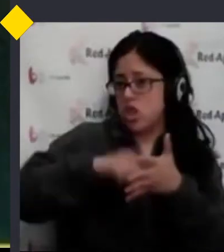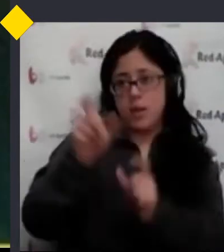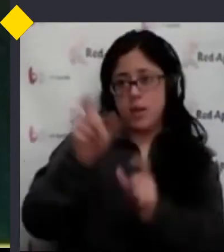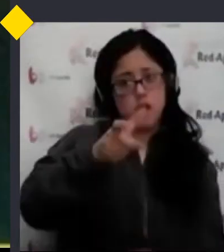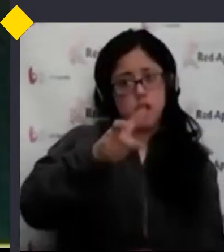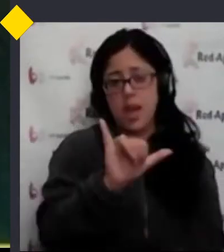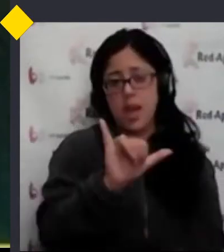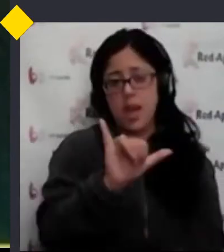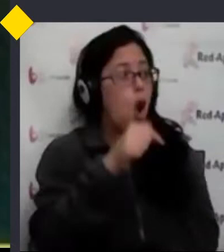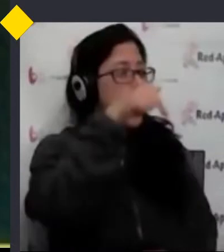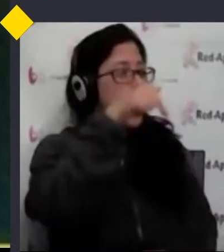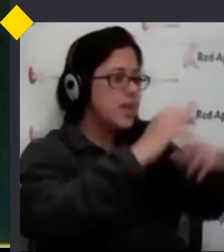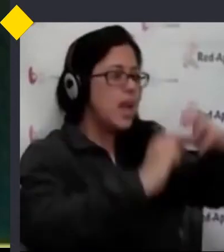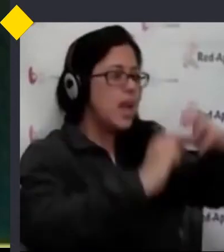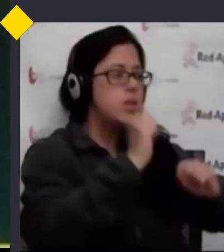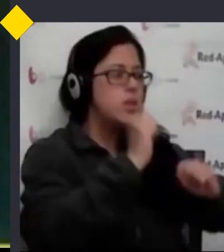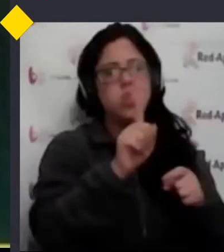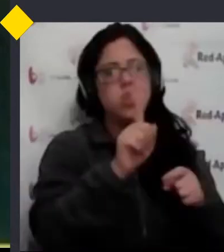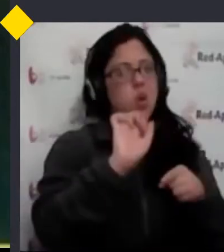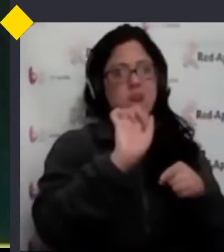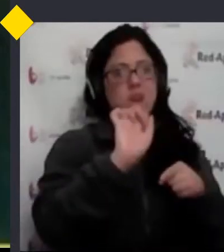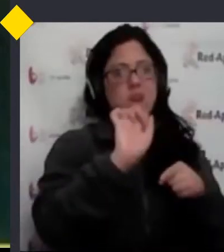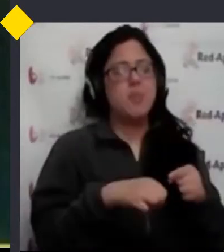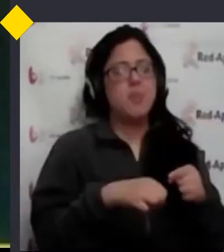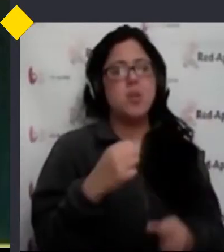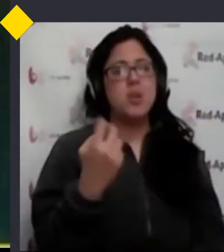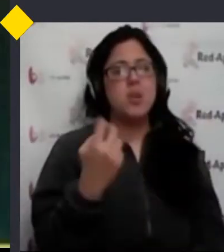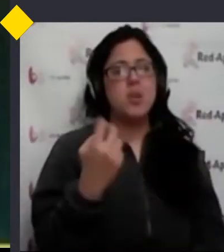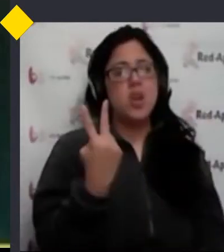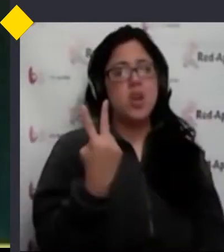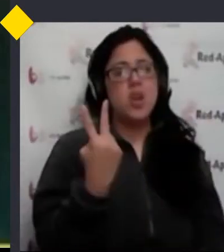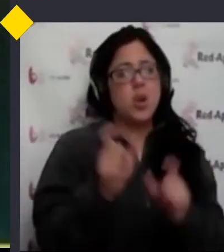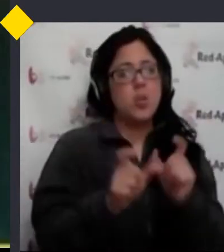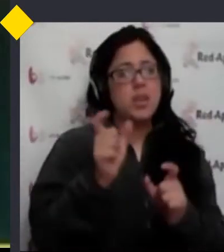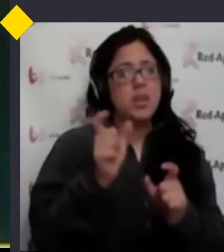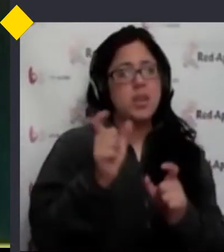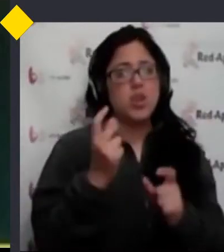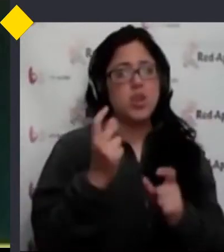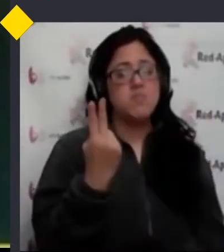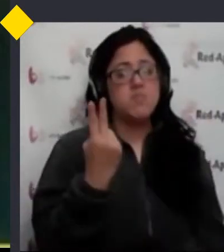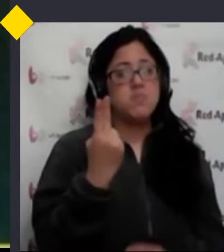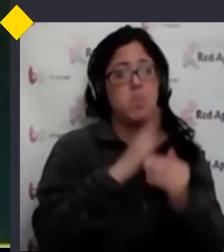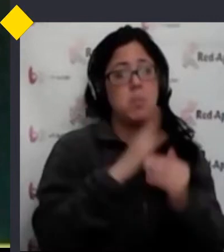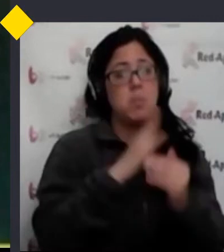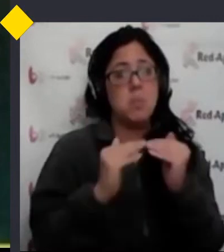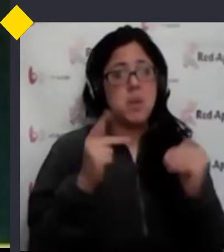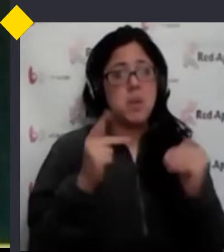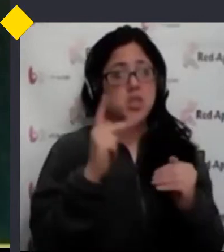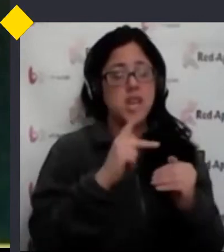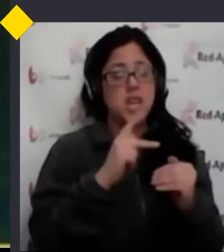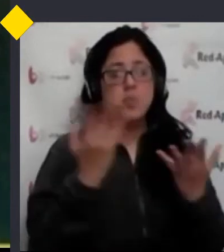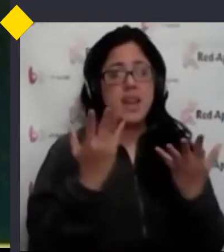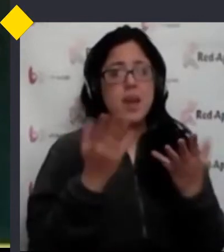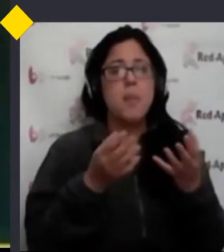no aceptamos poner a una pareja del mismo sexo como beneficiario de un seguro de vida. Entonces hay unas barreras culturales bien fuertes que